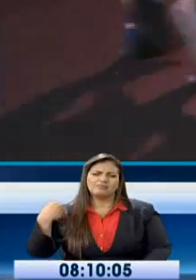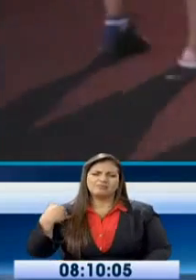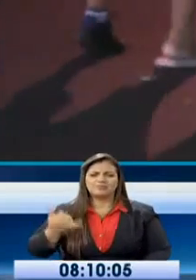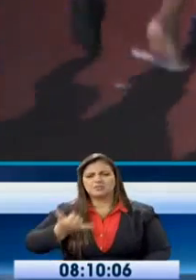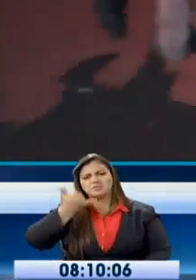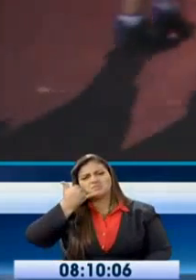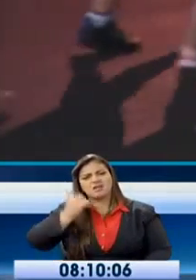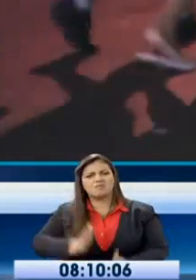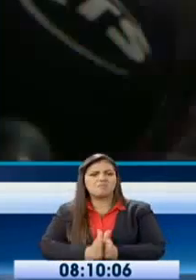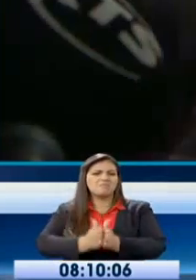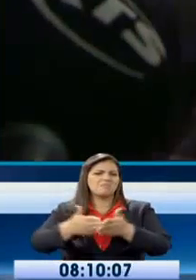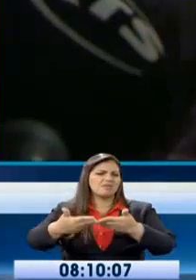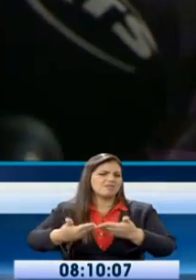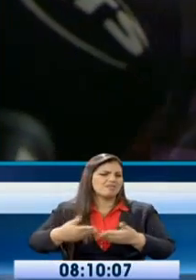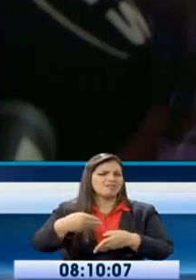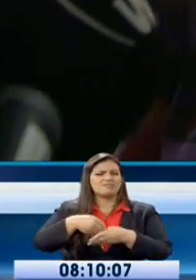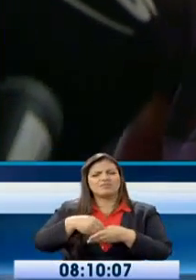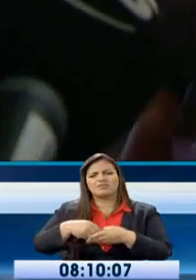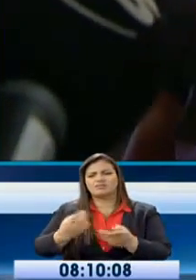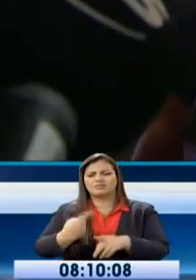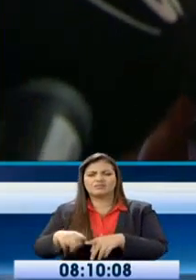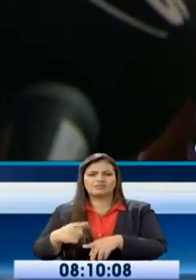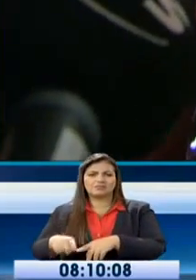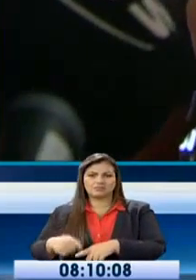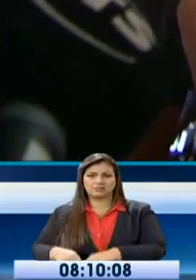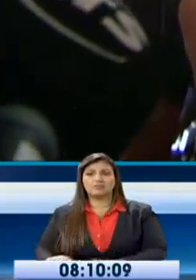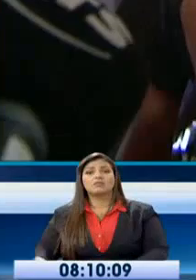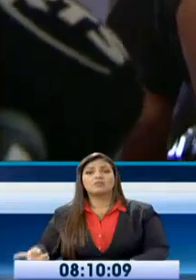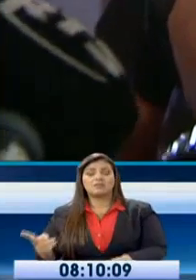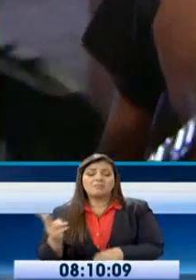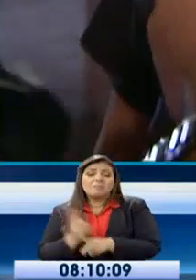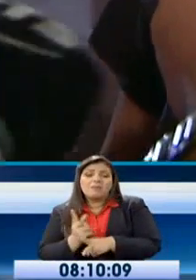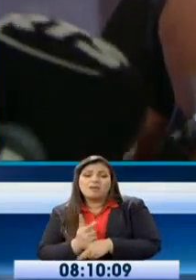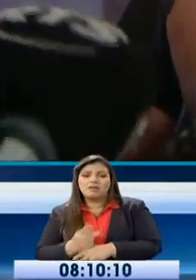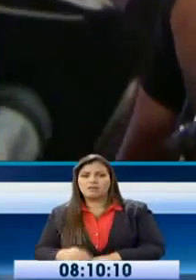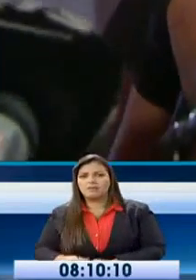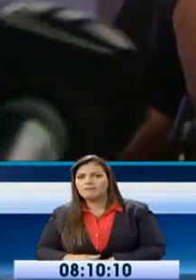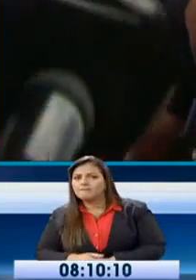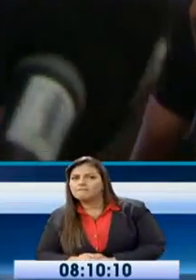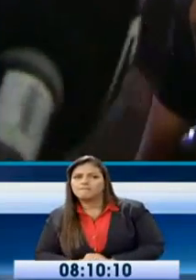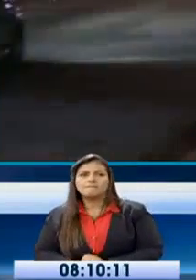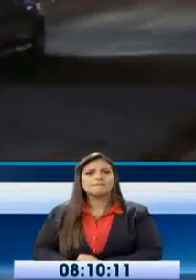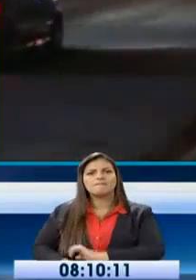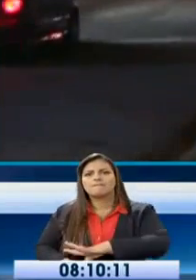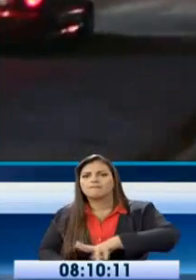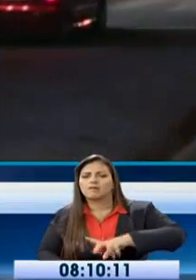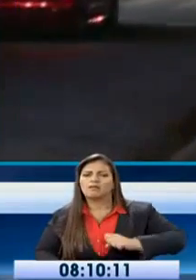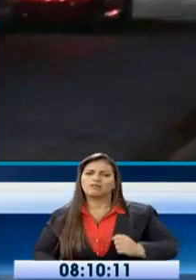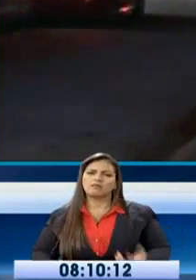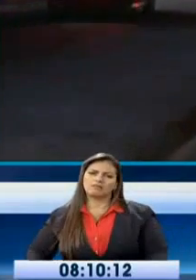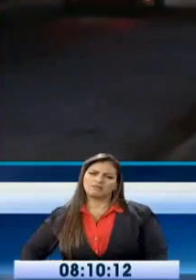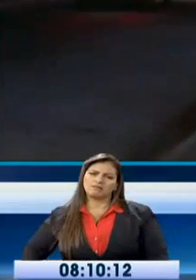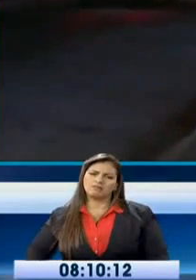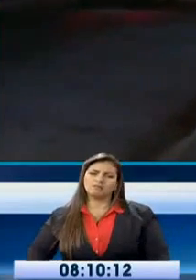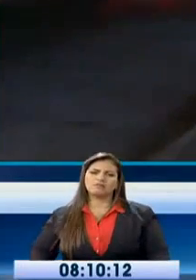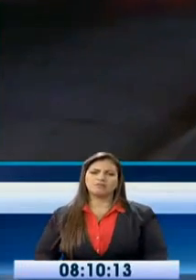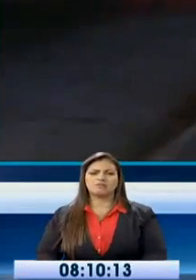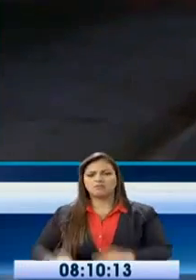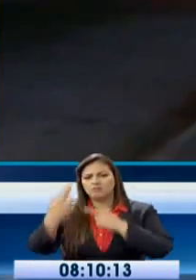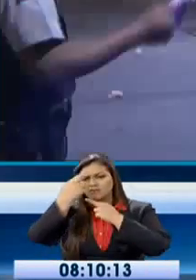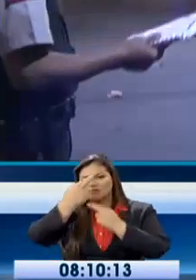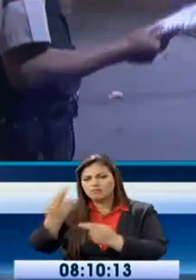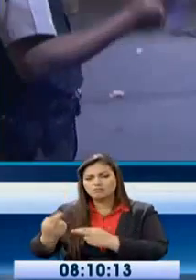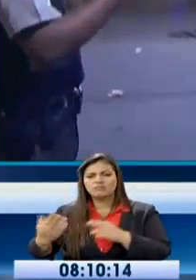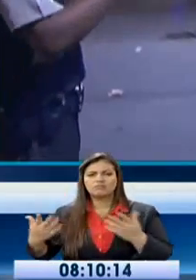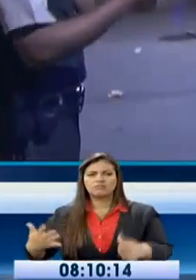otro motivo de riesgo. Otro motivo de riesgo, porque lo van van quitándoles, y a veces ya no hay respeto. Y este